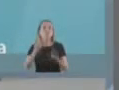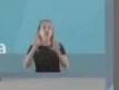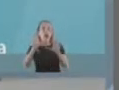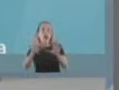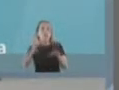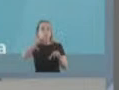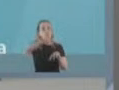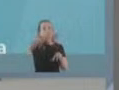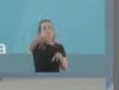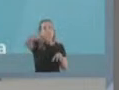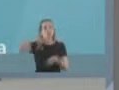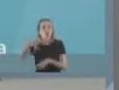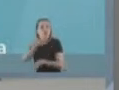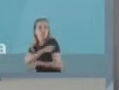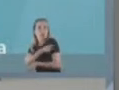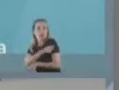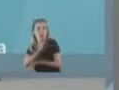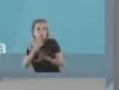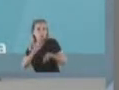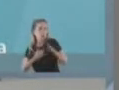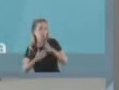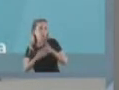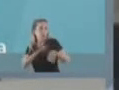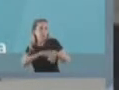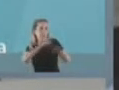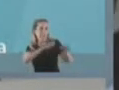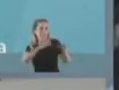que estos son resabios que han quedado